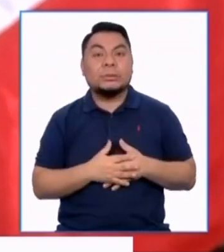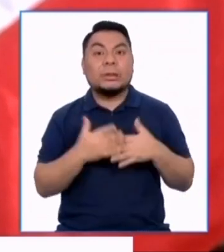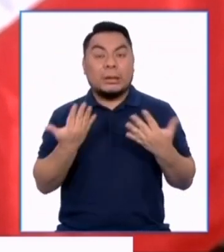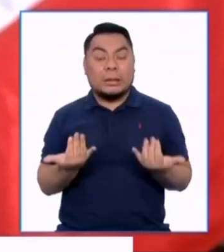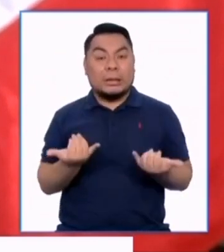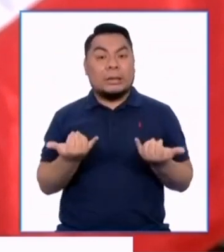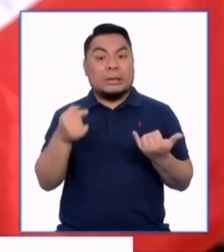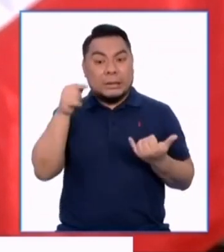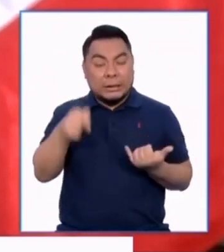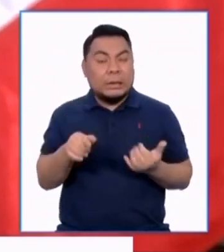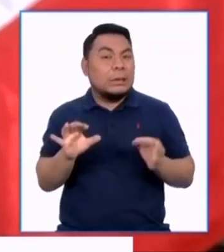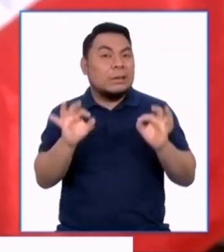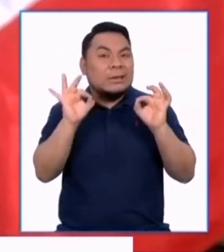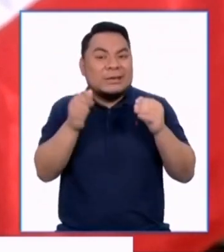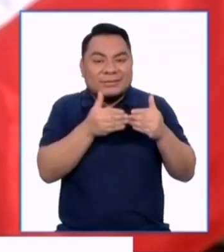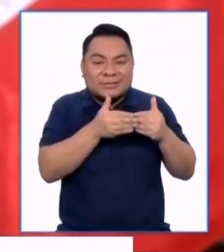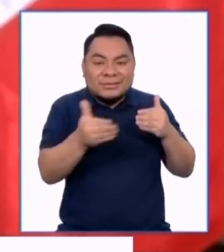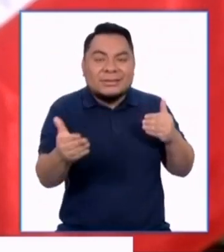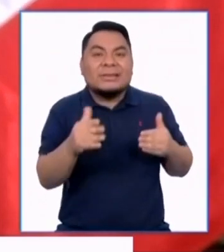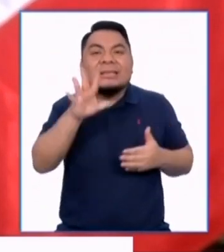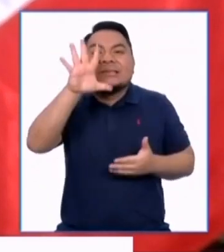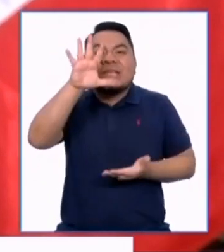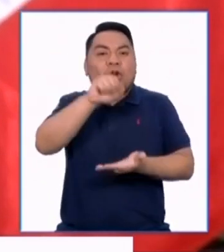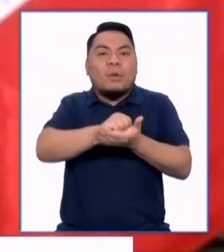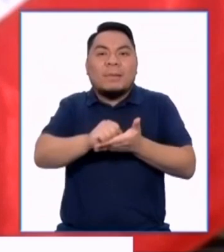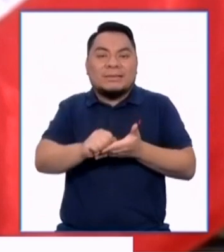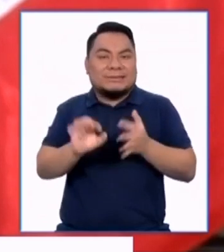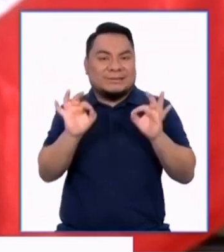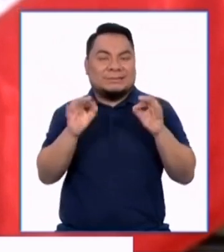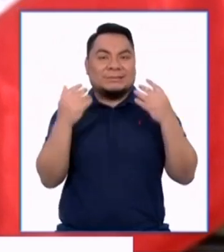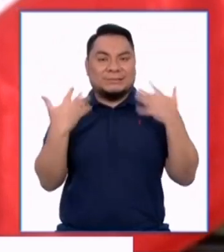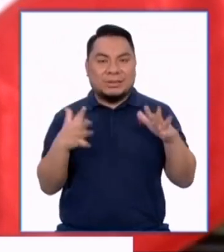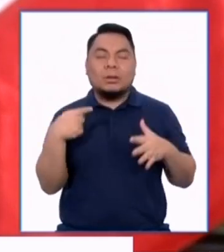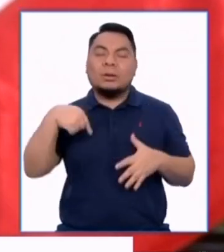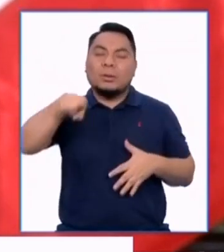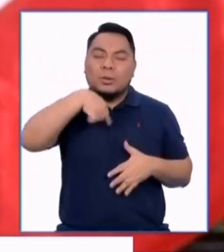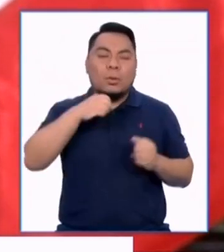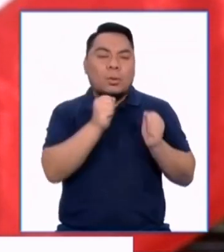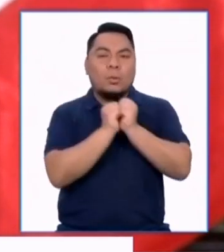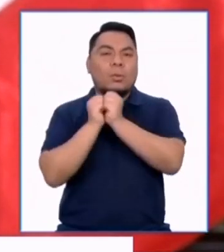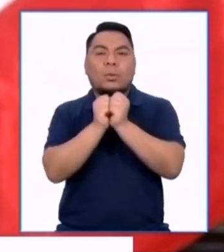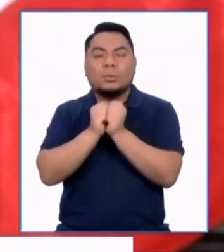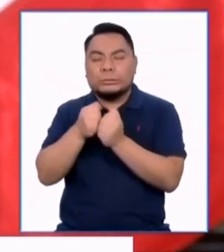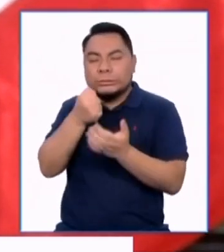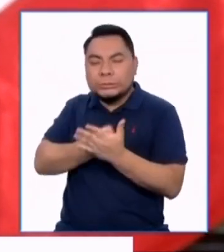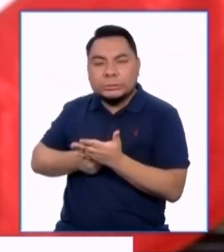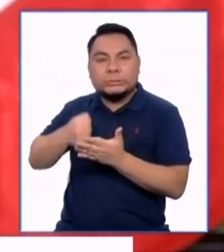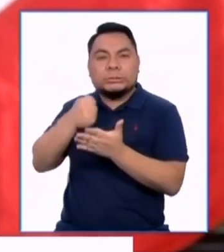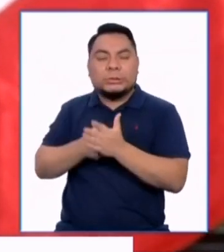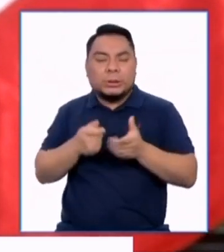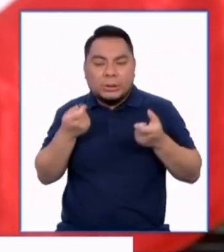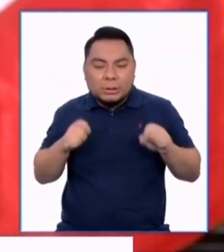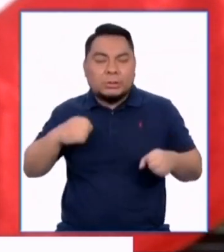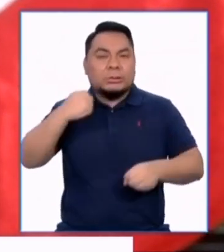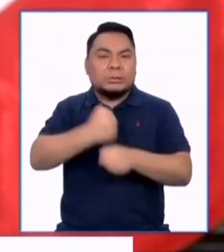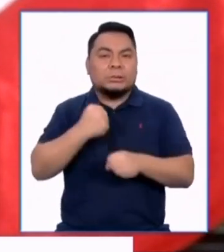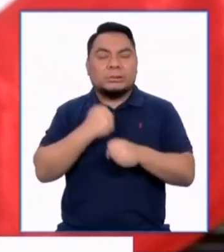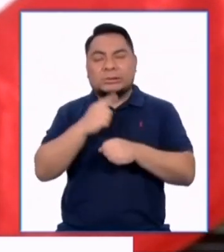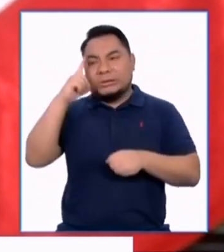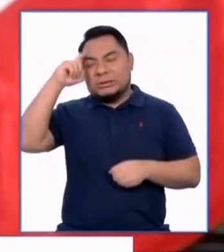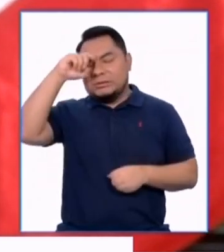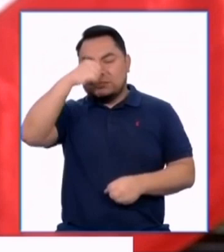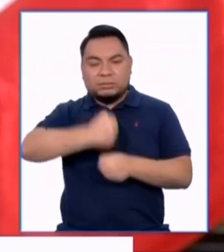enfrentado juntos con esfuerzo y sacrificio una de las peores amenazas para la vida